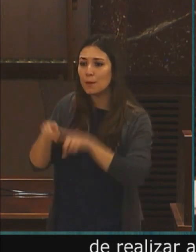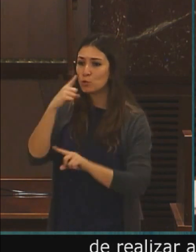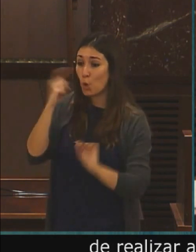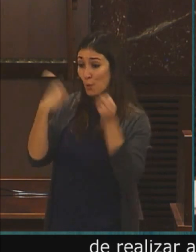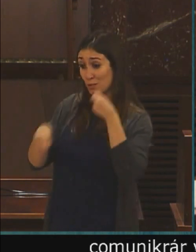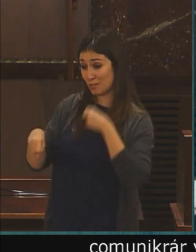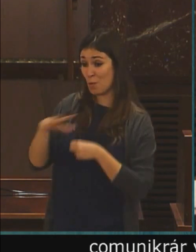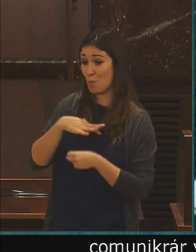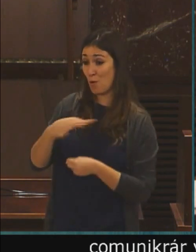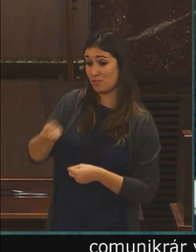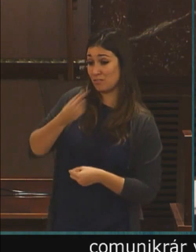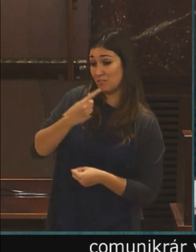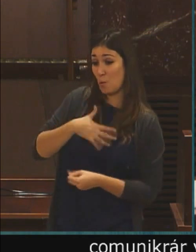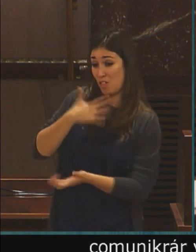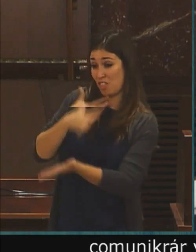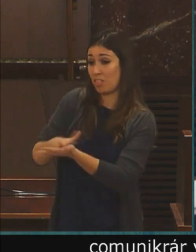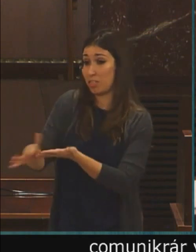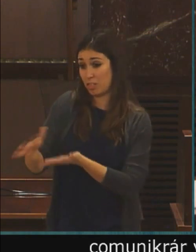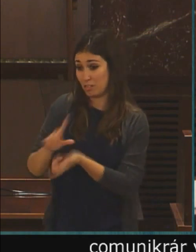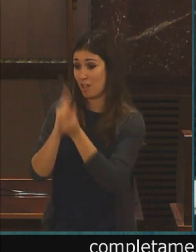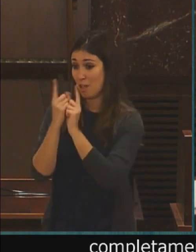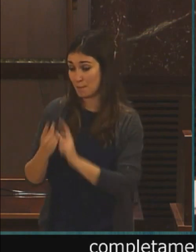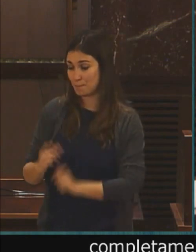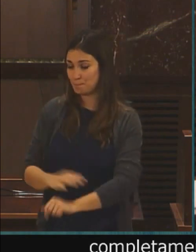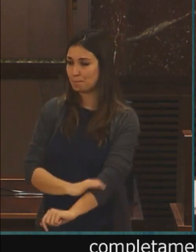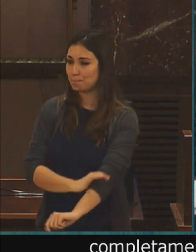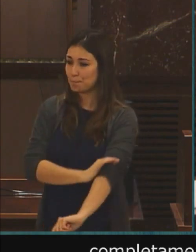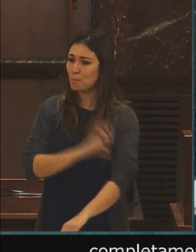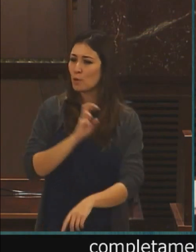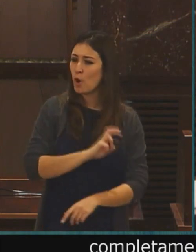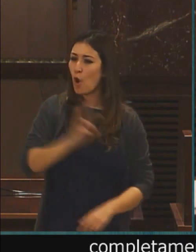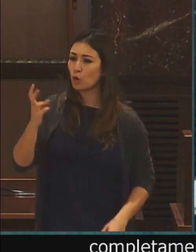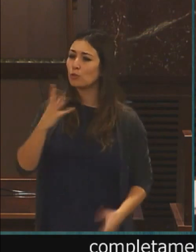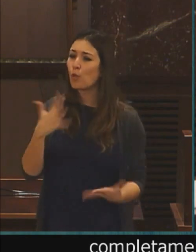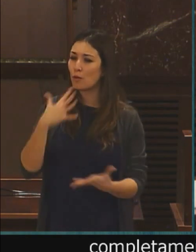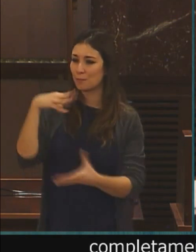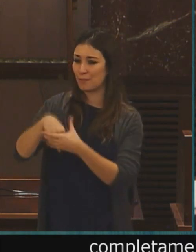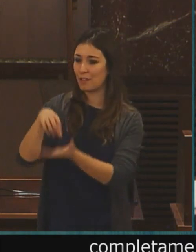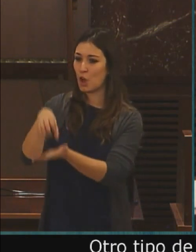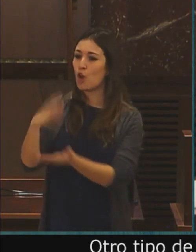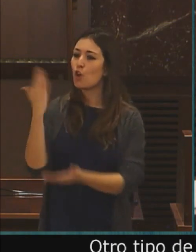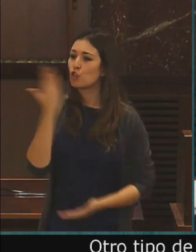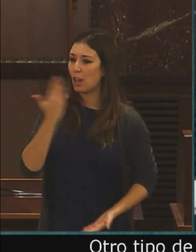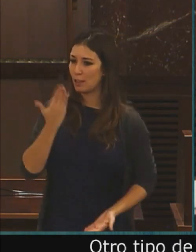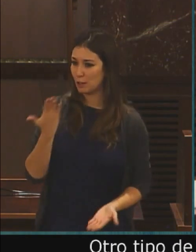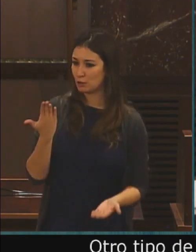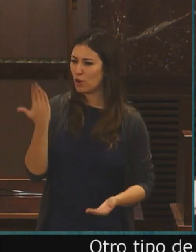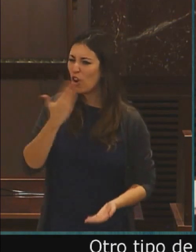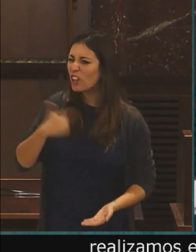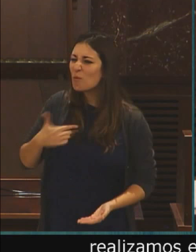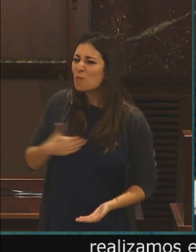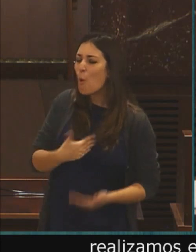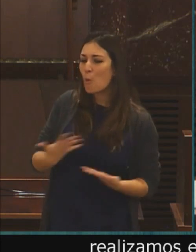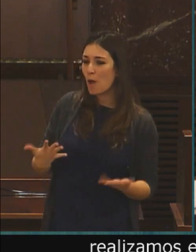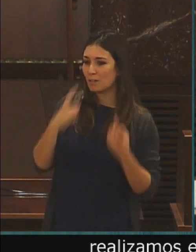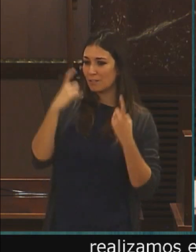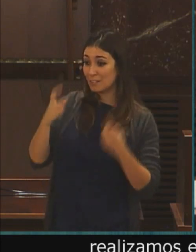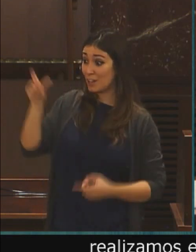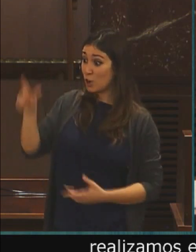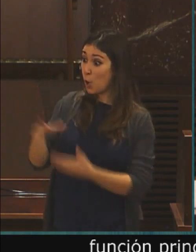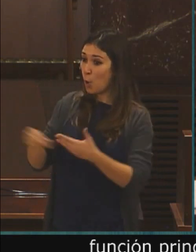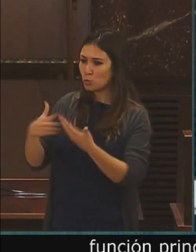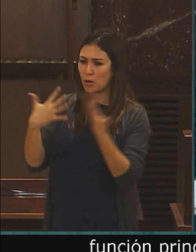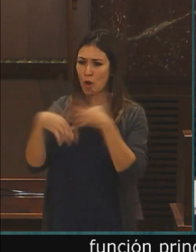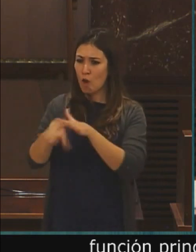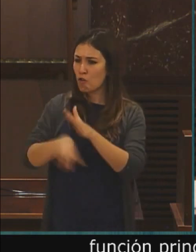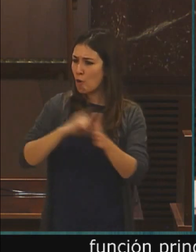comportamientos. Otro tipo de mediación que realizamos es en los colegios. Nuestra función principal es conseguir la integración plena del usuario